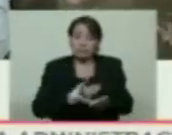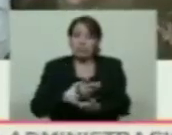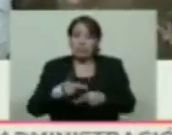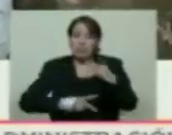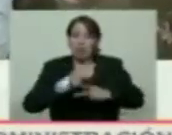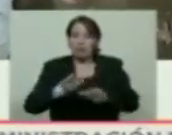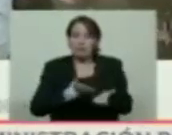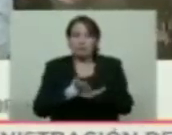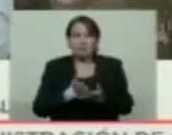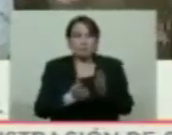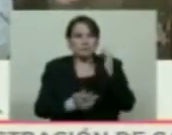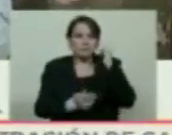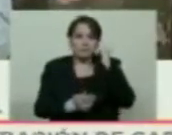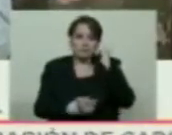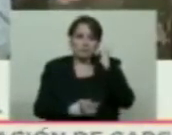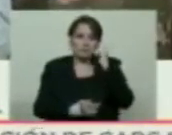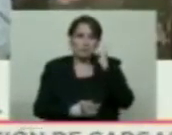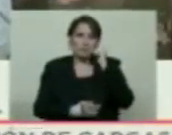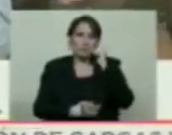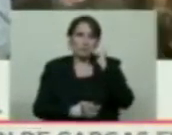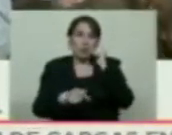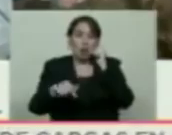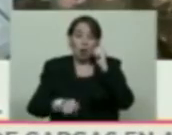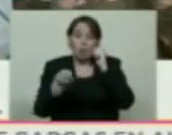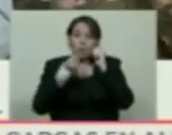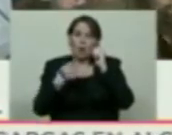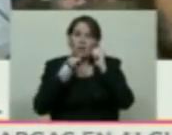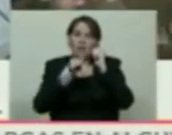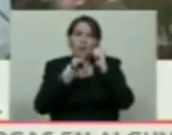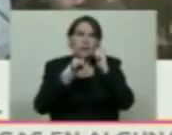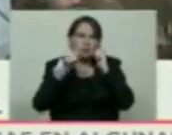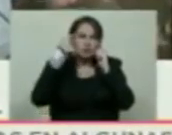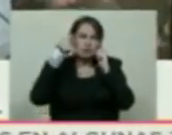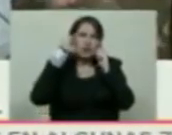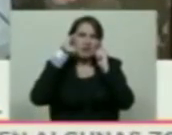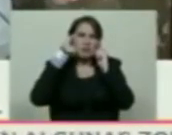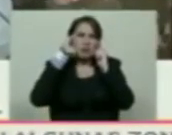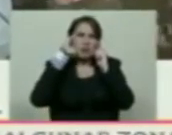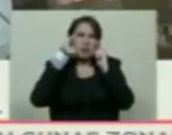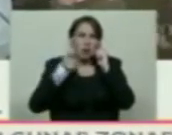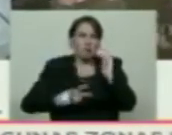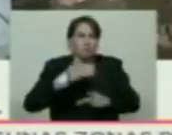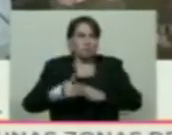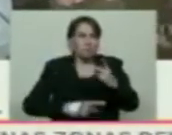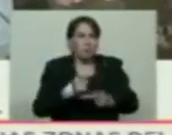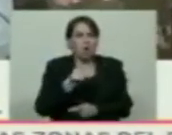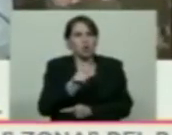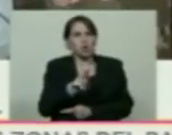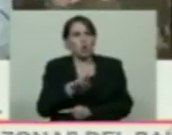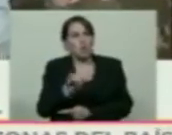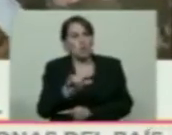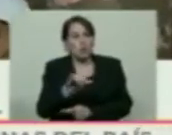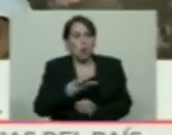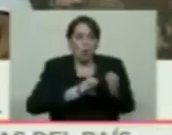estamos con buenas noticias. Hoy estamos con muy buenas noticias. Sabemos que progresivamente ya se ha activado el PIB 1, el PIB 2, el